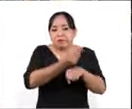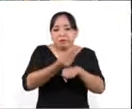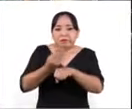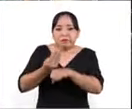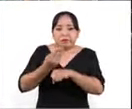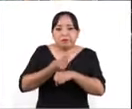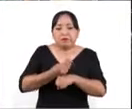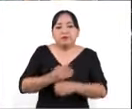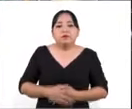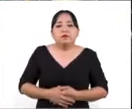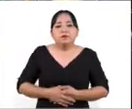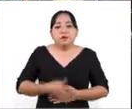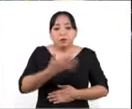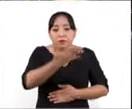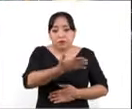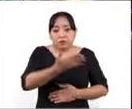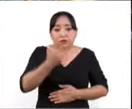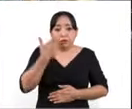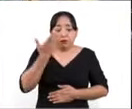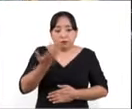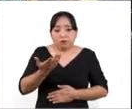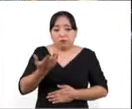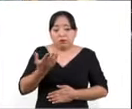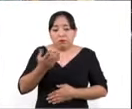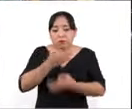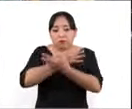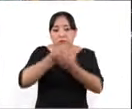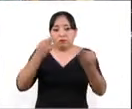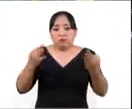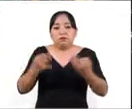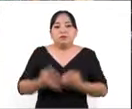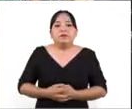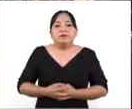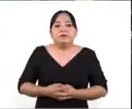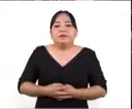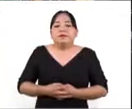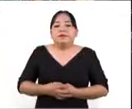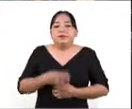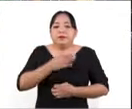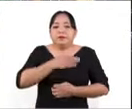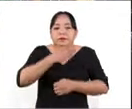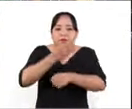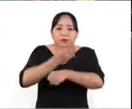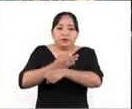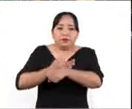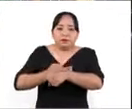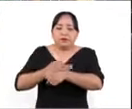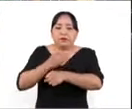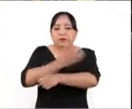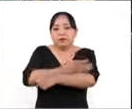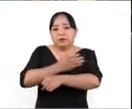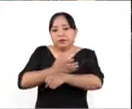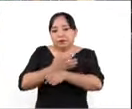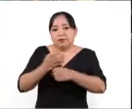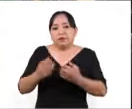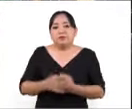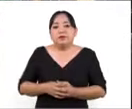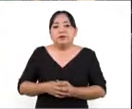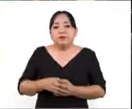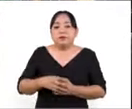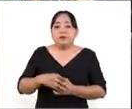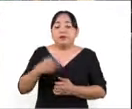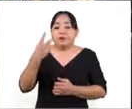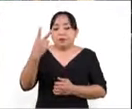si quisiera reportar del 911. Buenas tardes, compañeros. de los medios. Al corte de las